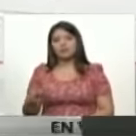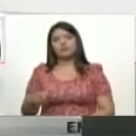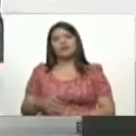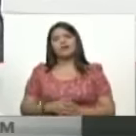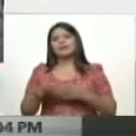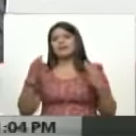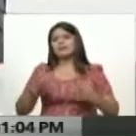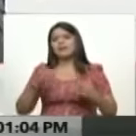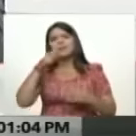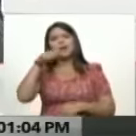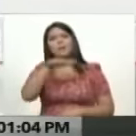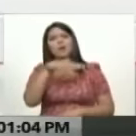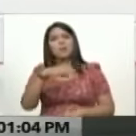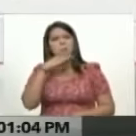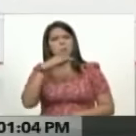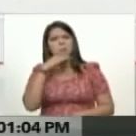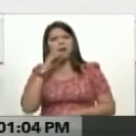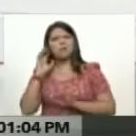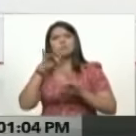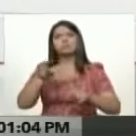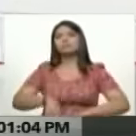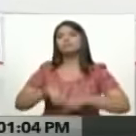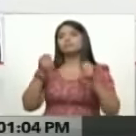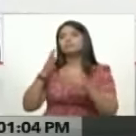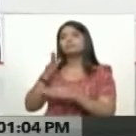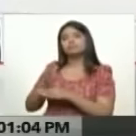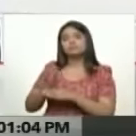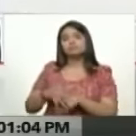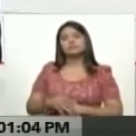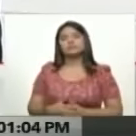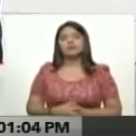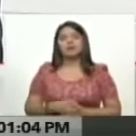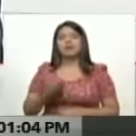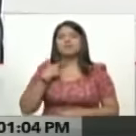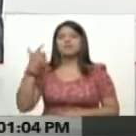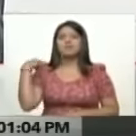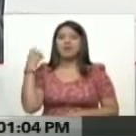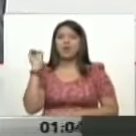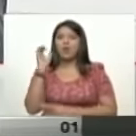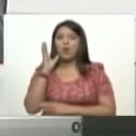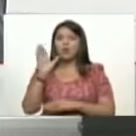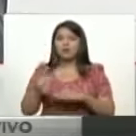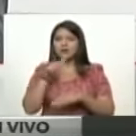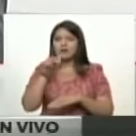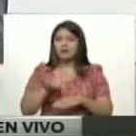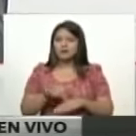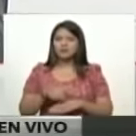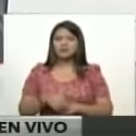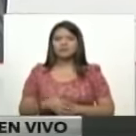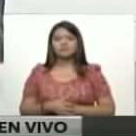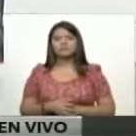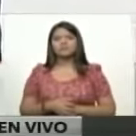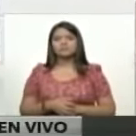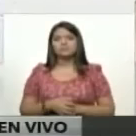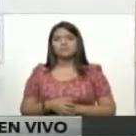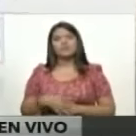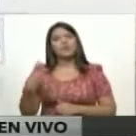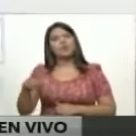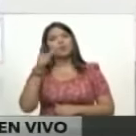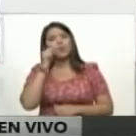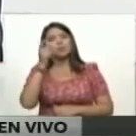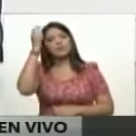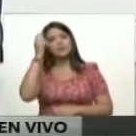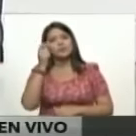descontento popular. El distinto Congreso facilitó el grito demencial de un diputado